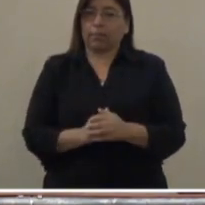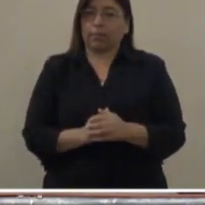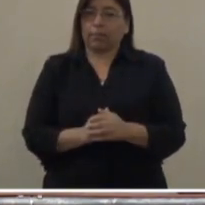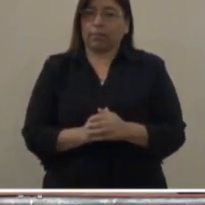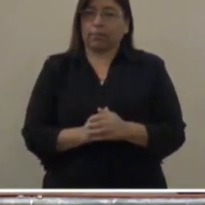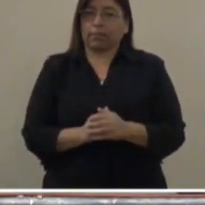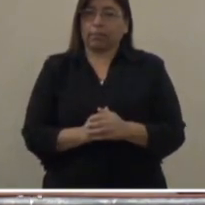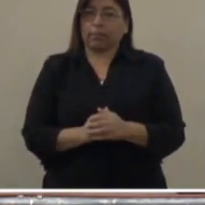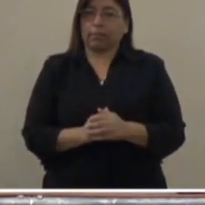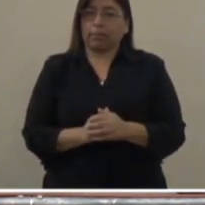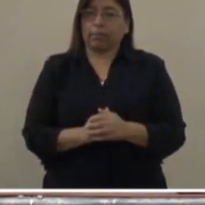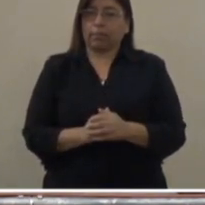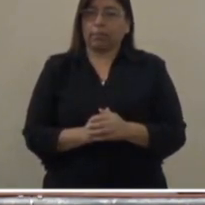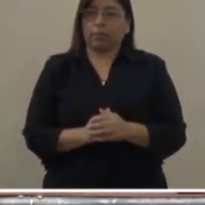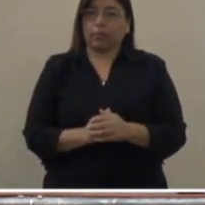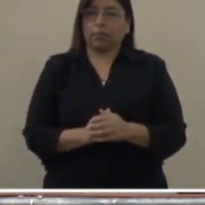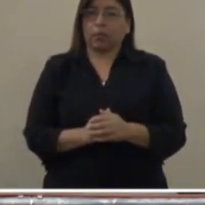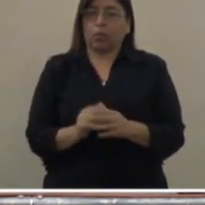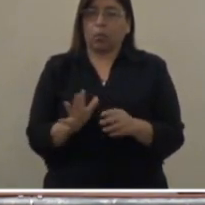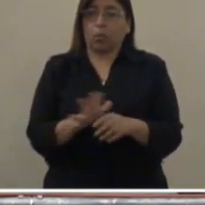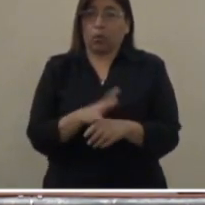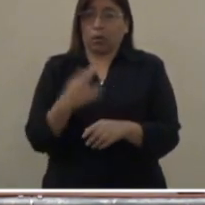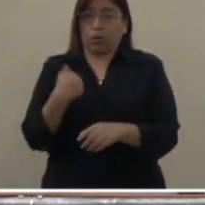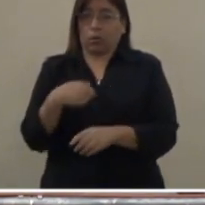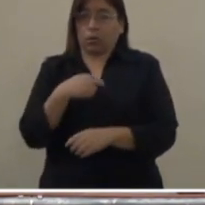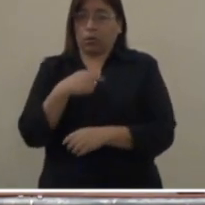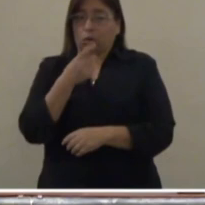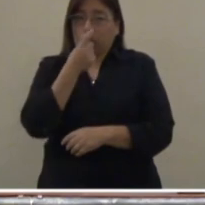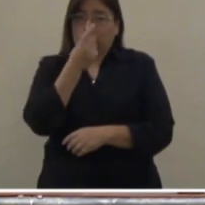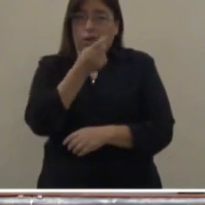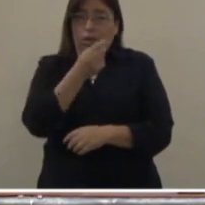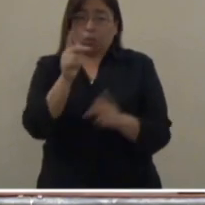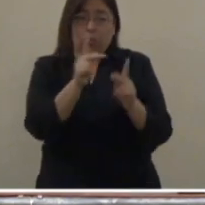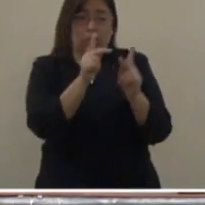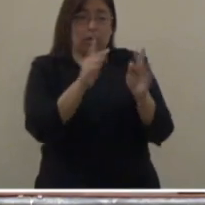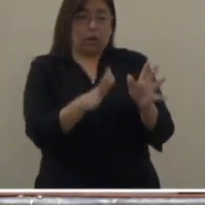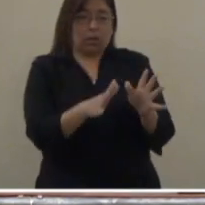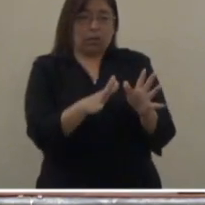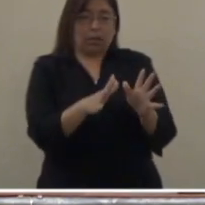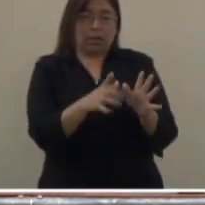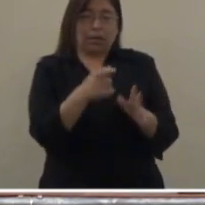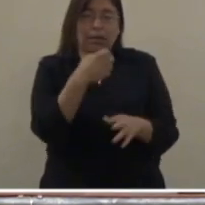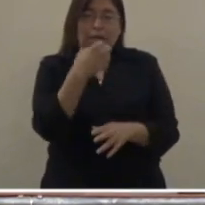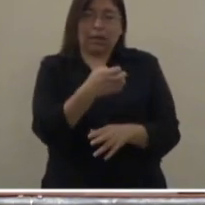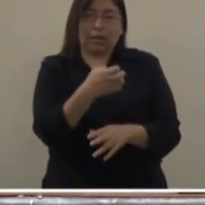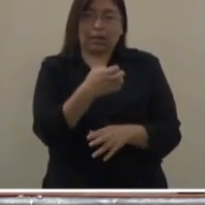es portador de paz y cree en la paz.